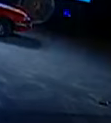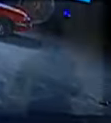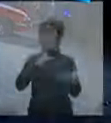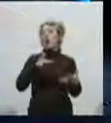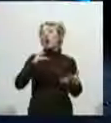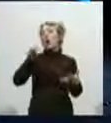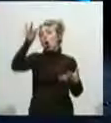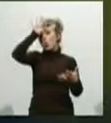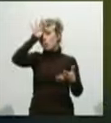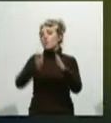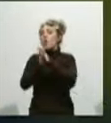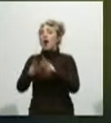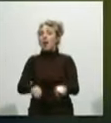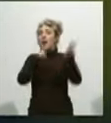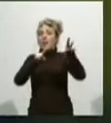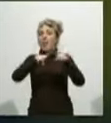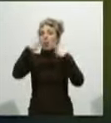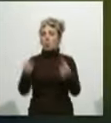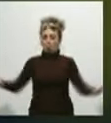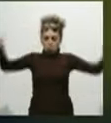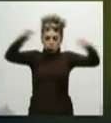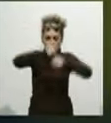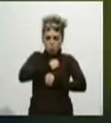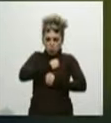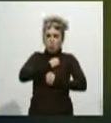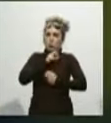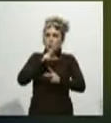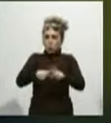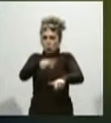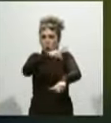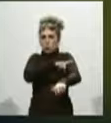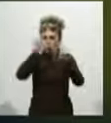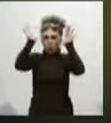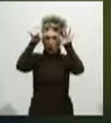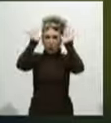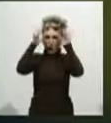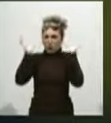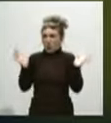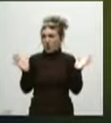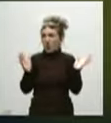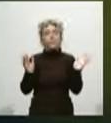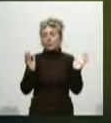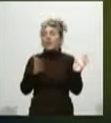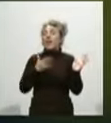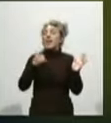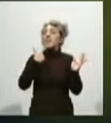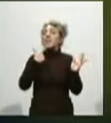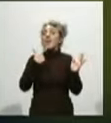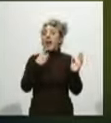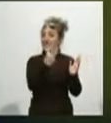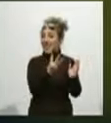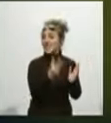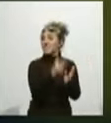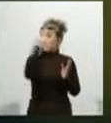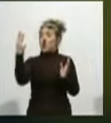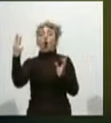el jurón se lo puso aquí. Un beso, mi niño. No, que se fueron ellos tres y cometieron una tontería. Y en aquel